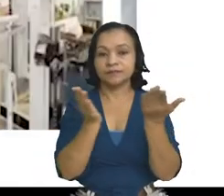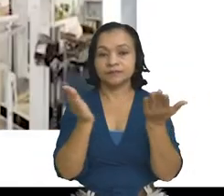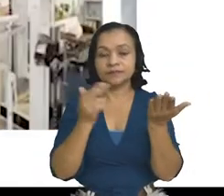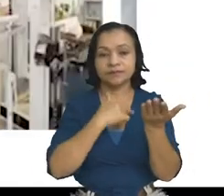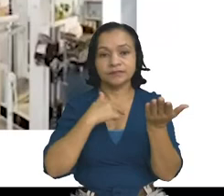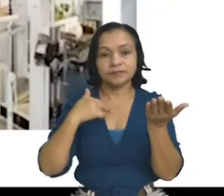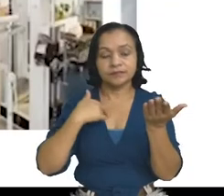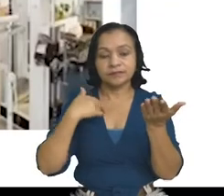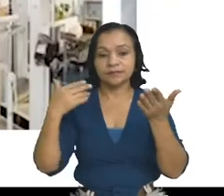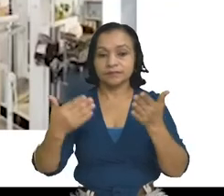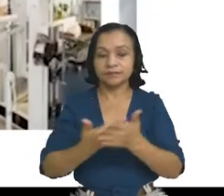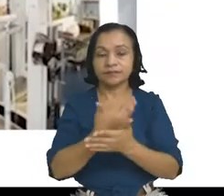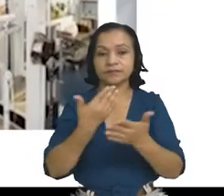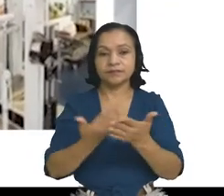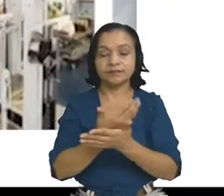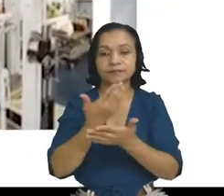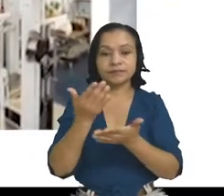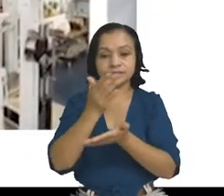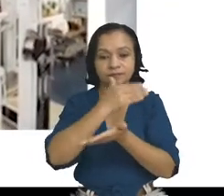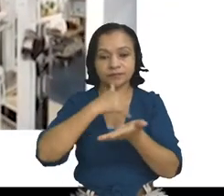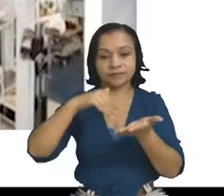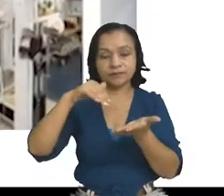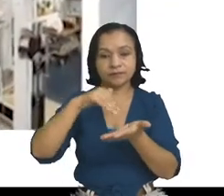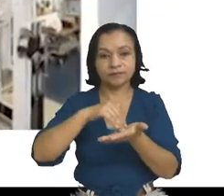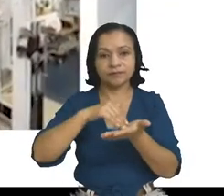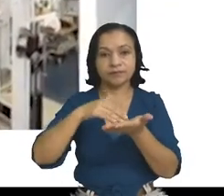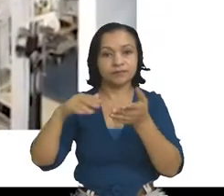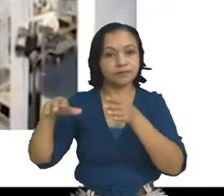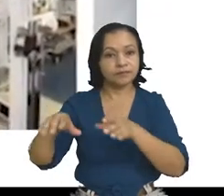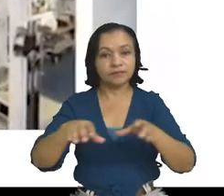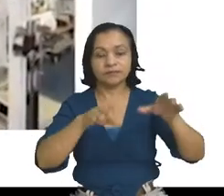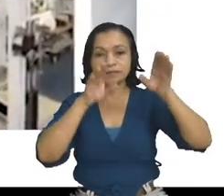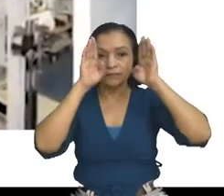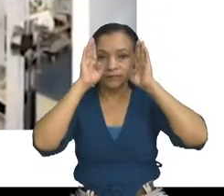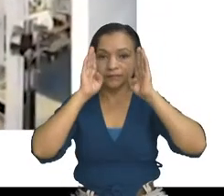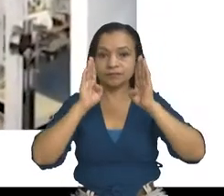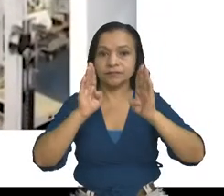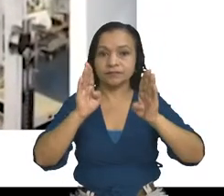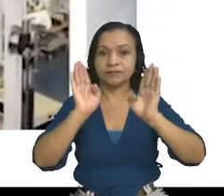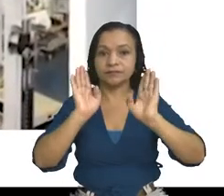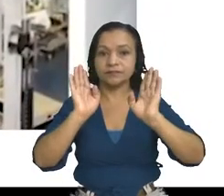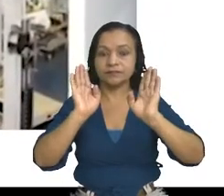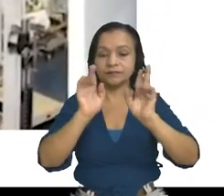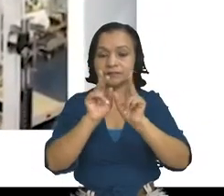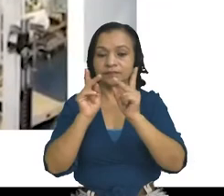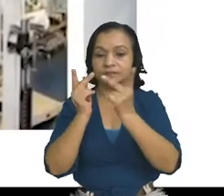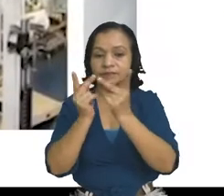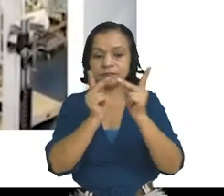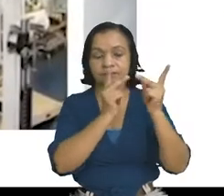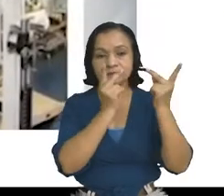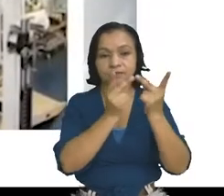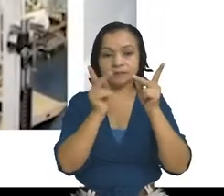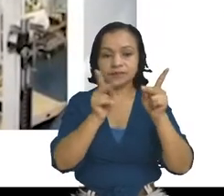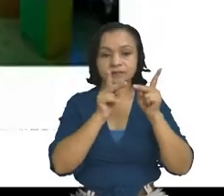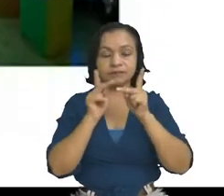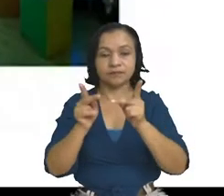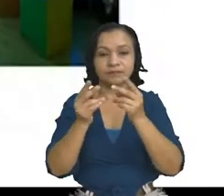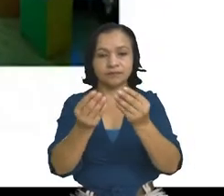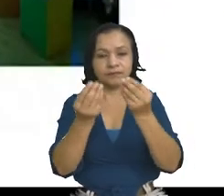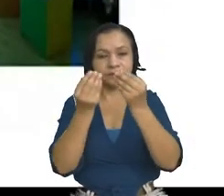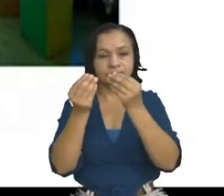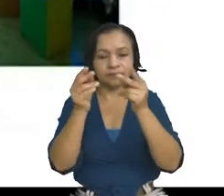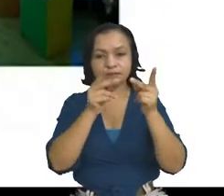insertar este nuevo centro dentro de esa dinámica de atención a una población presente, pero también a una